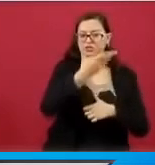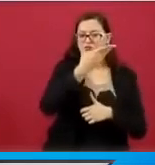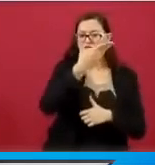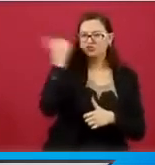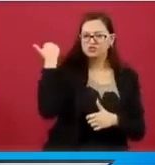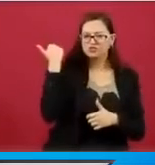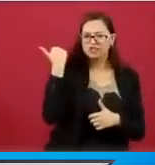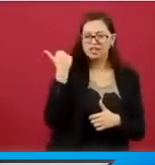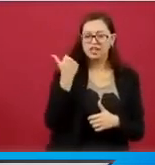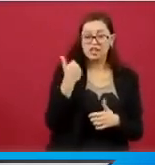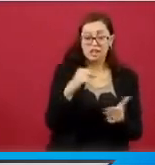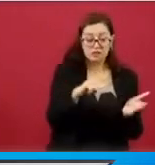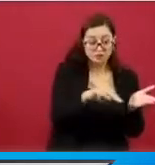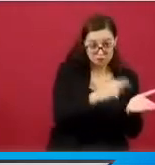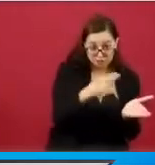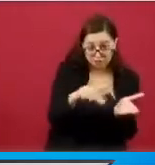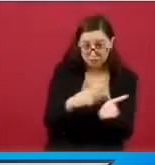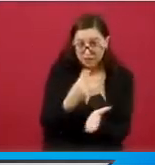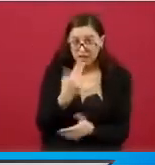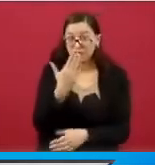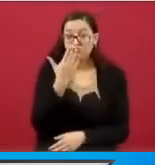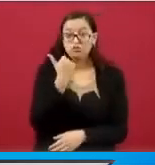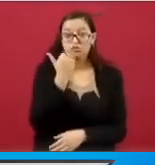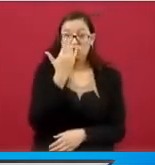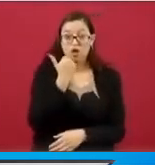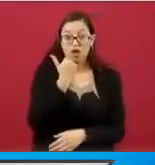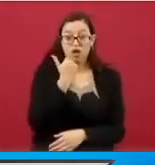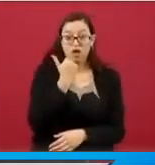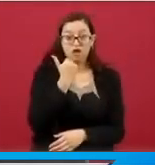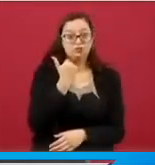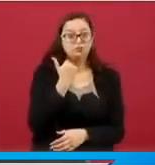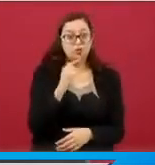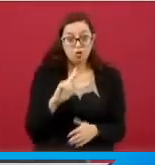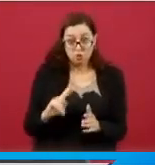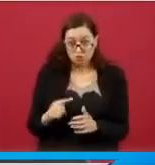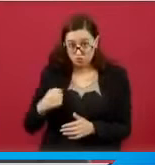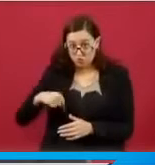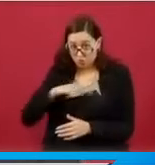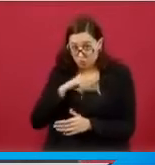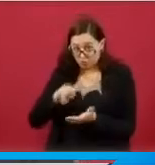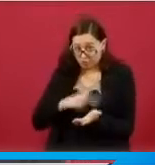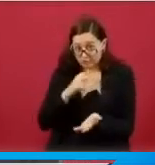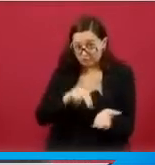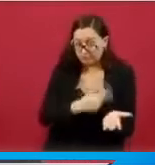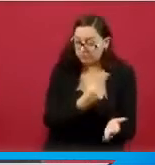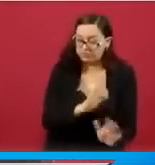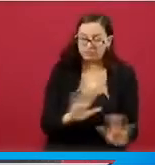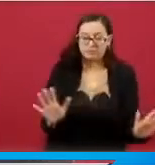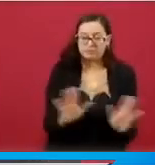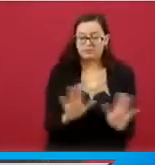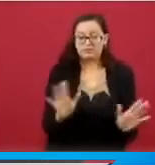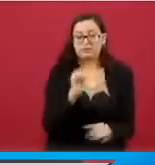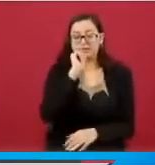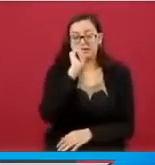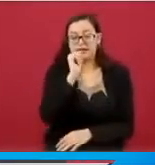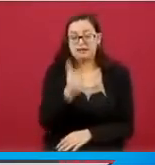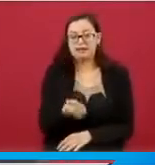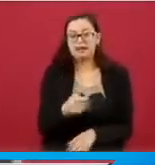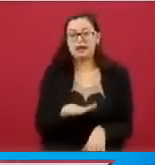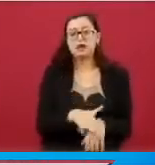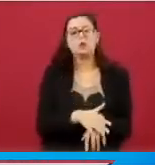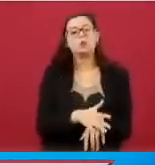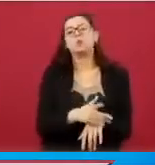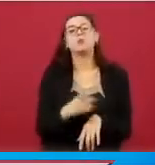Si no están firmados, ya no vamos a poder. Los contratos ya otorgados se van a realizar. Si los contratos de Fórmula 1 no